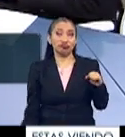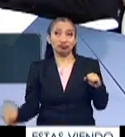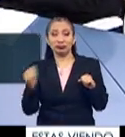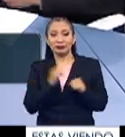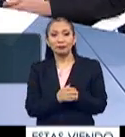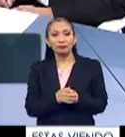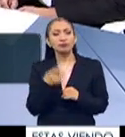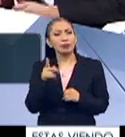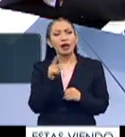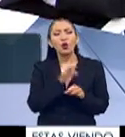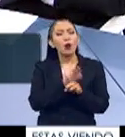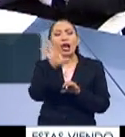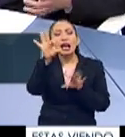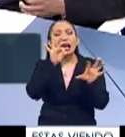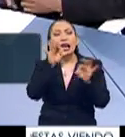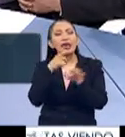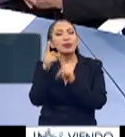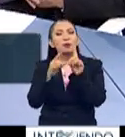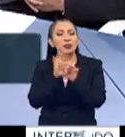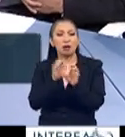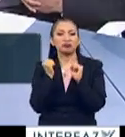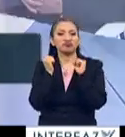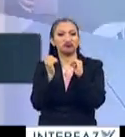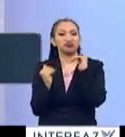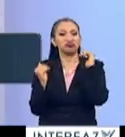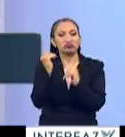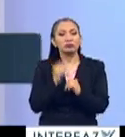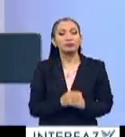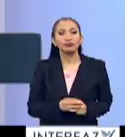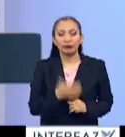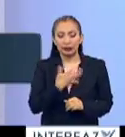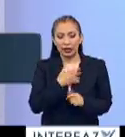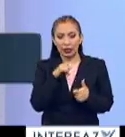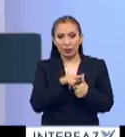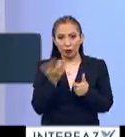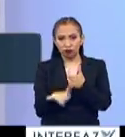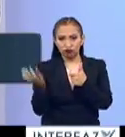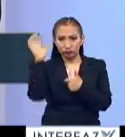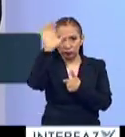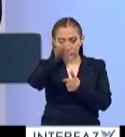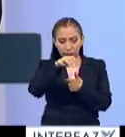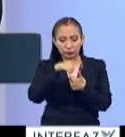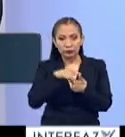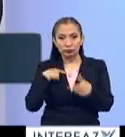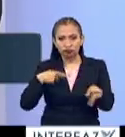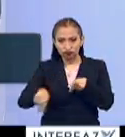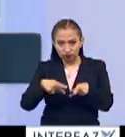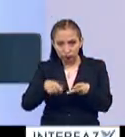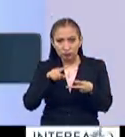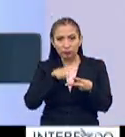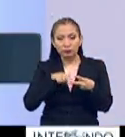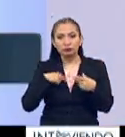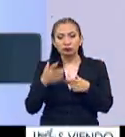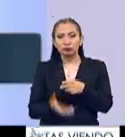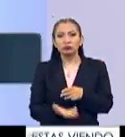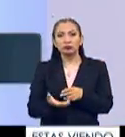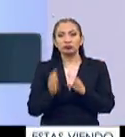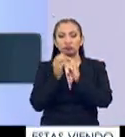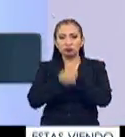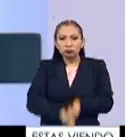no en todos lados uno es fuerte, pero ¿cuáles son más o menos las disciplinas que ustedes aplican? Tenemos el básquetbol, el fútbol soccer, el